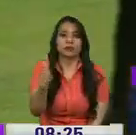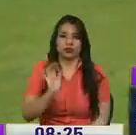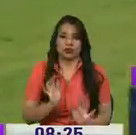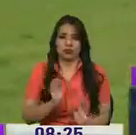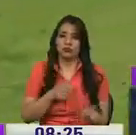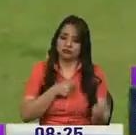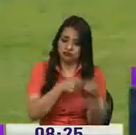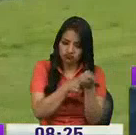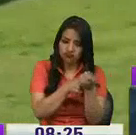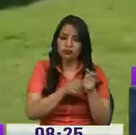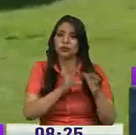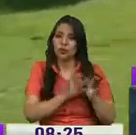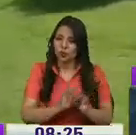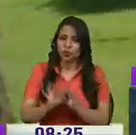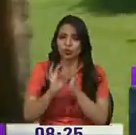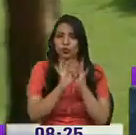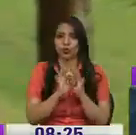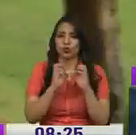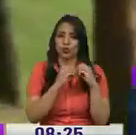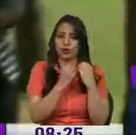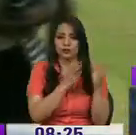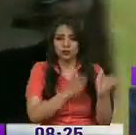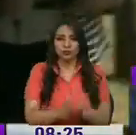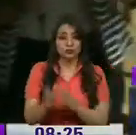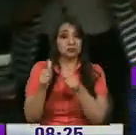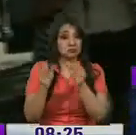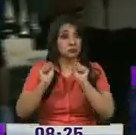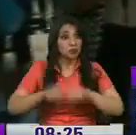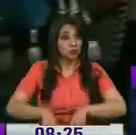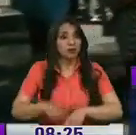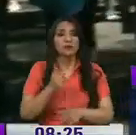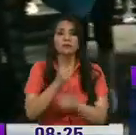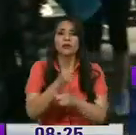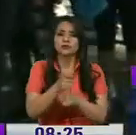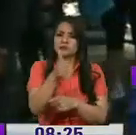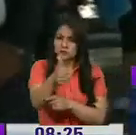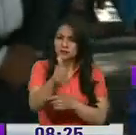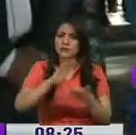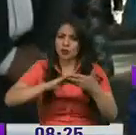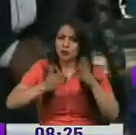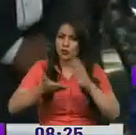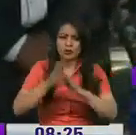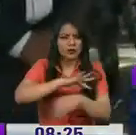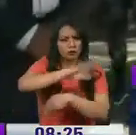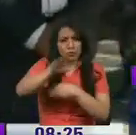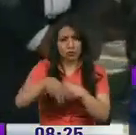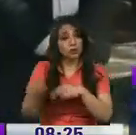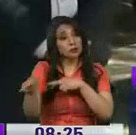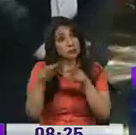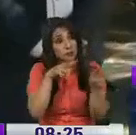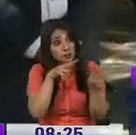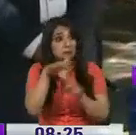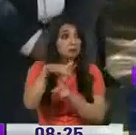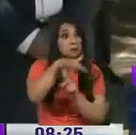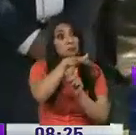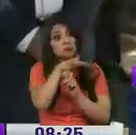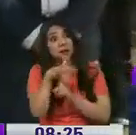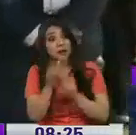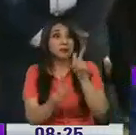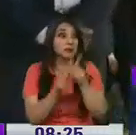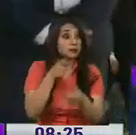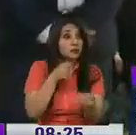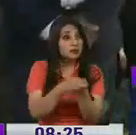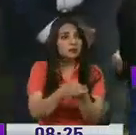hay organización, así que también es el llamado a la comunidad, a todos en general, para que hagamos todos juntos un Quito mejor,